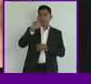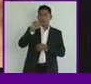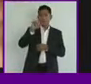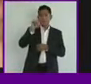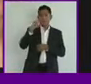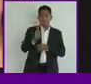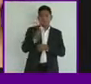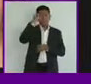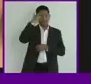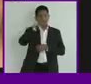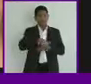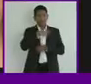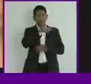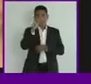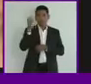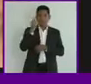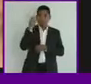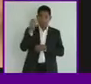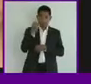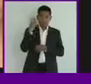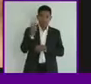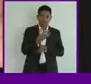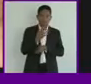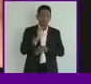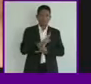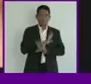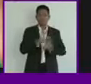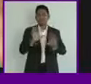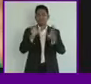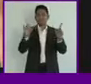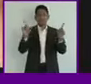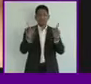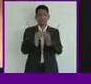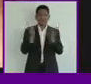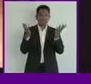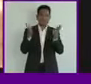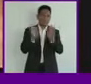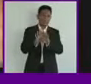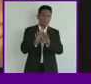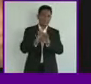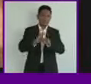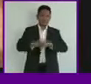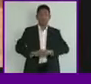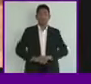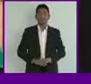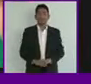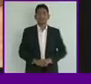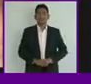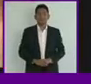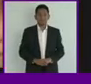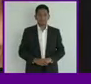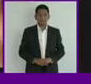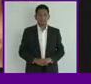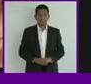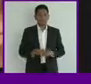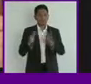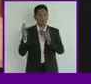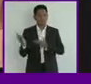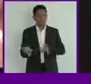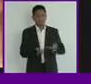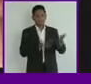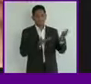de los trabajos del tercer y conversatorio Cultivando la Democracia en la Ciudad de México, Adolescencias Tecnológicas, Retos para